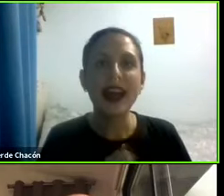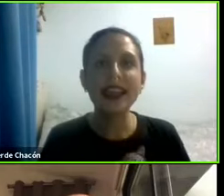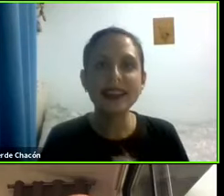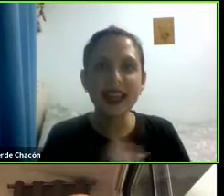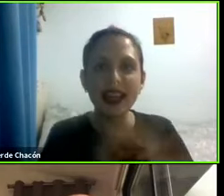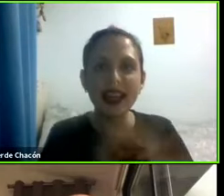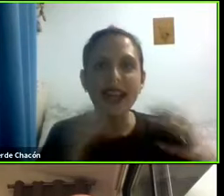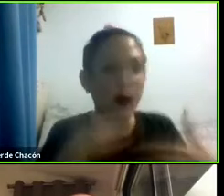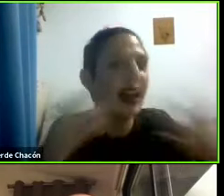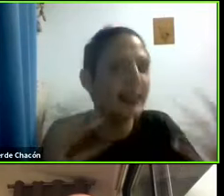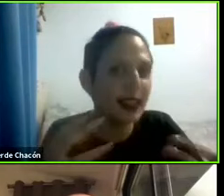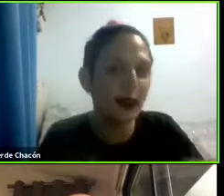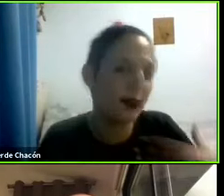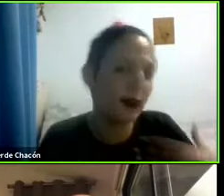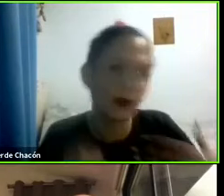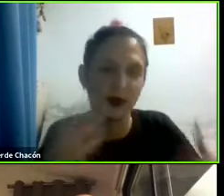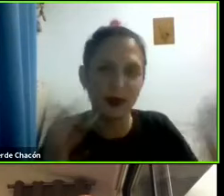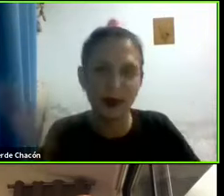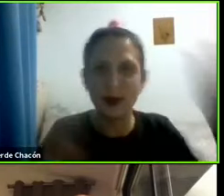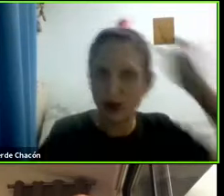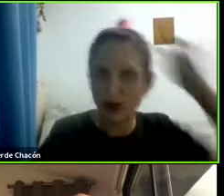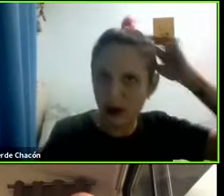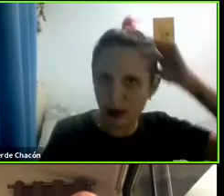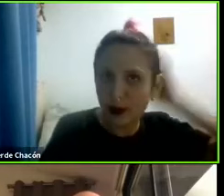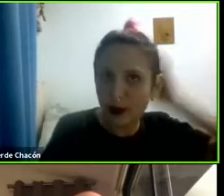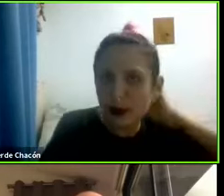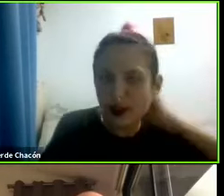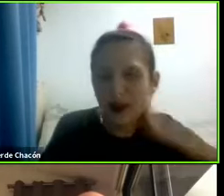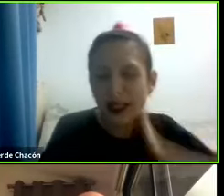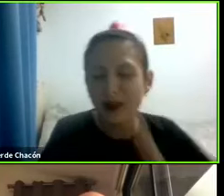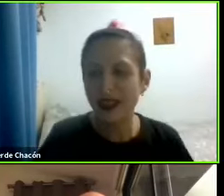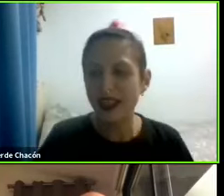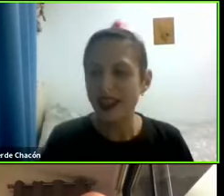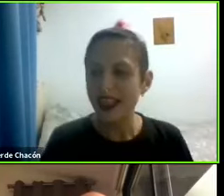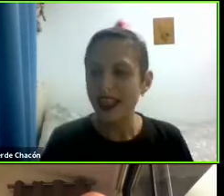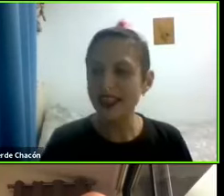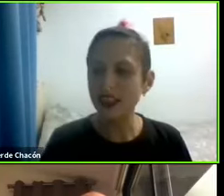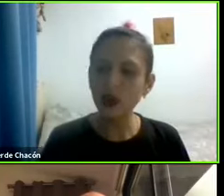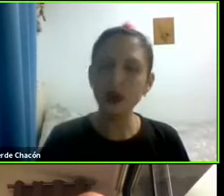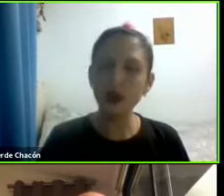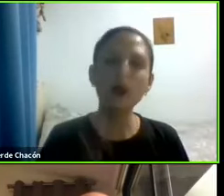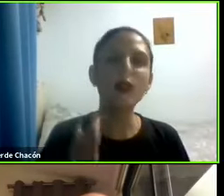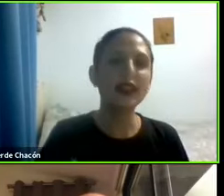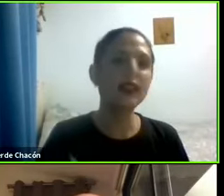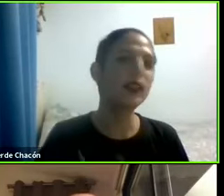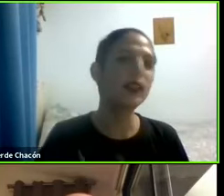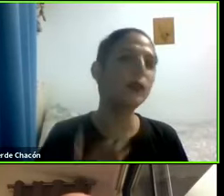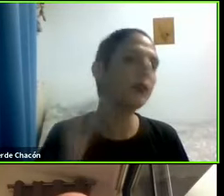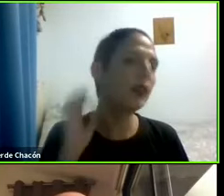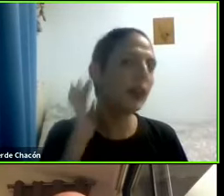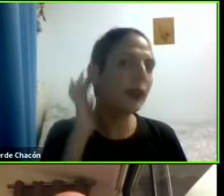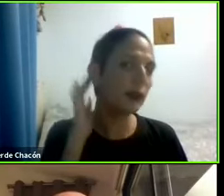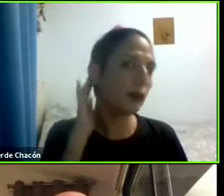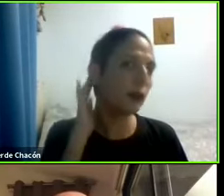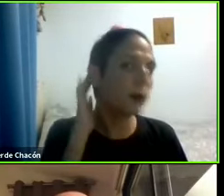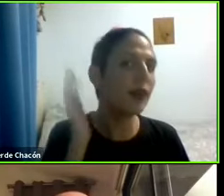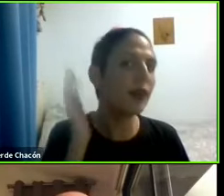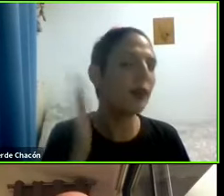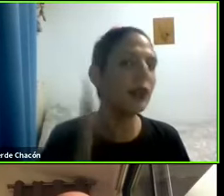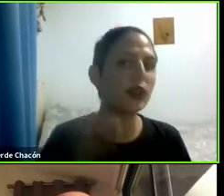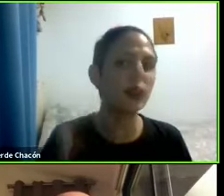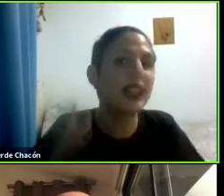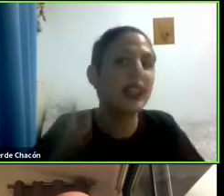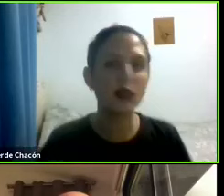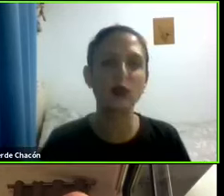ahí esa agua esa verdad como se como se pronuncien el nombre ella todo el documental tiene un problema un problema